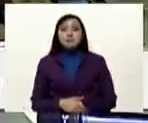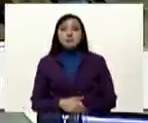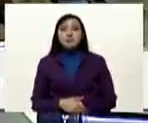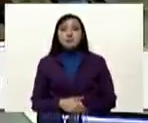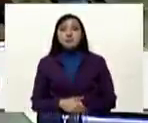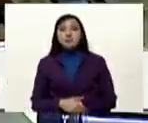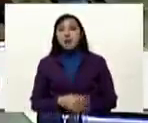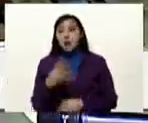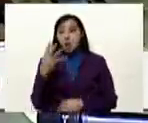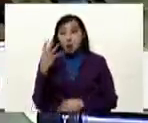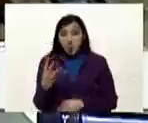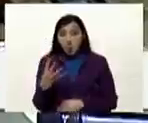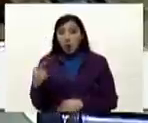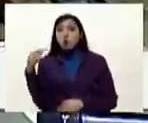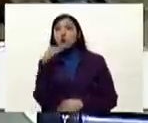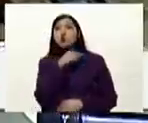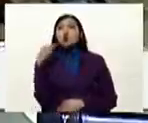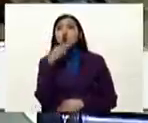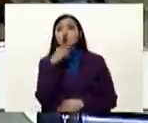del 4 de octubre.